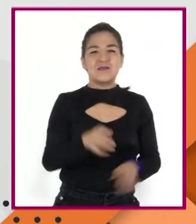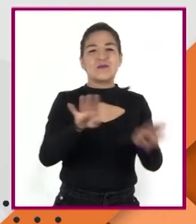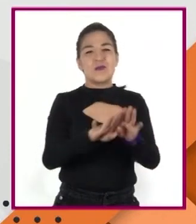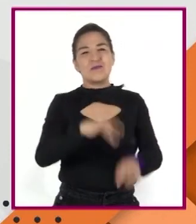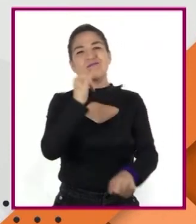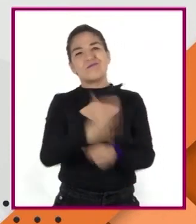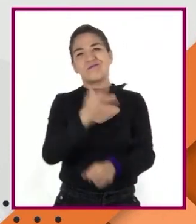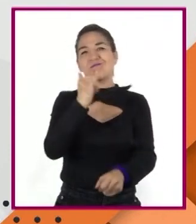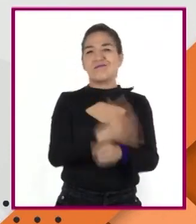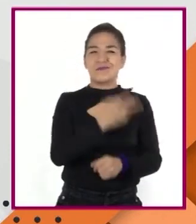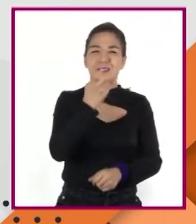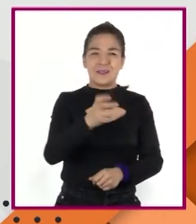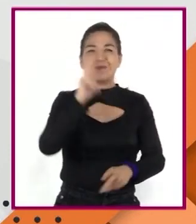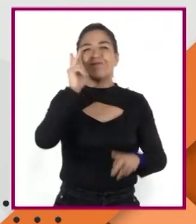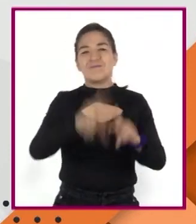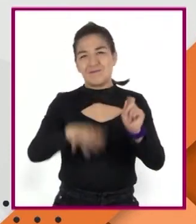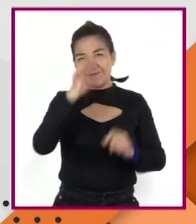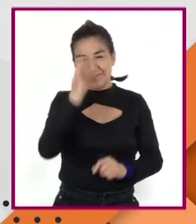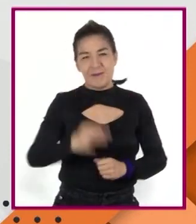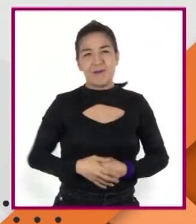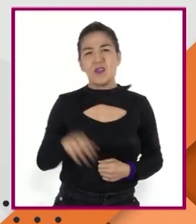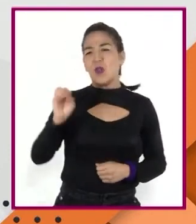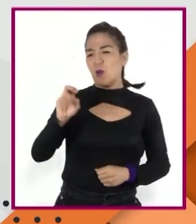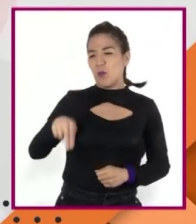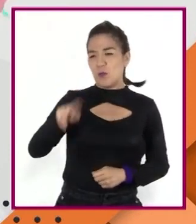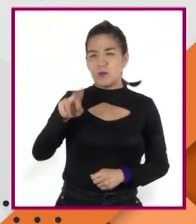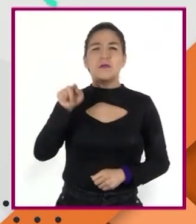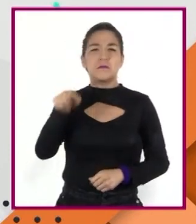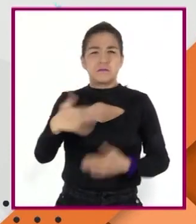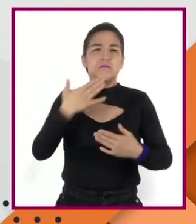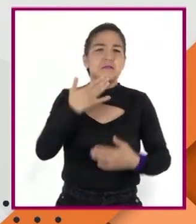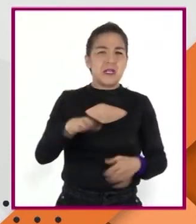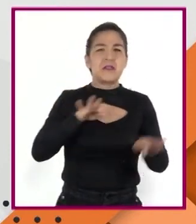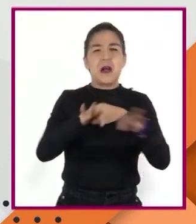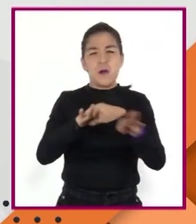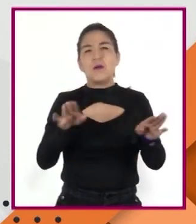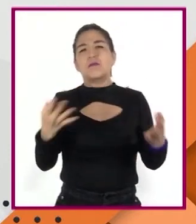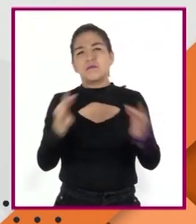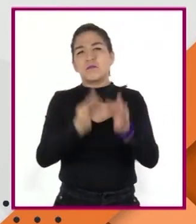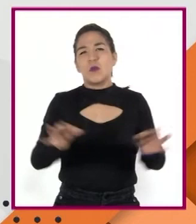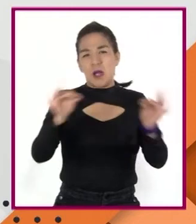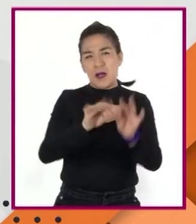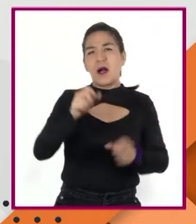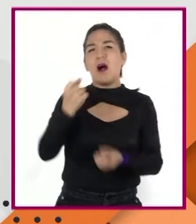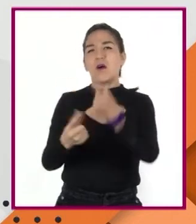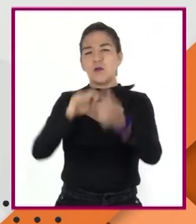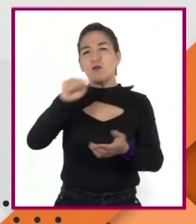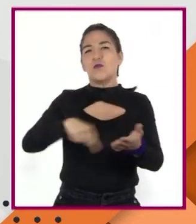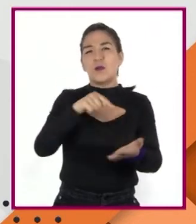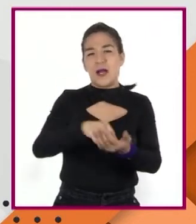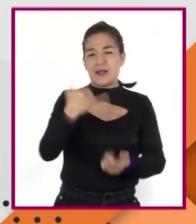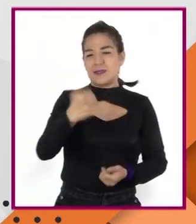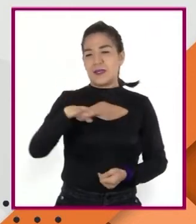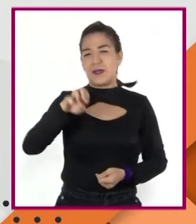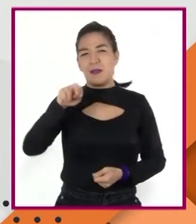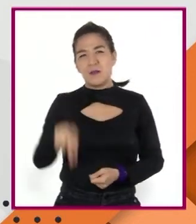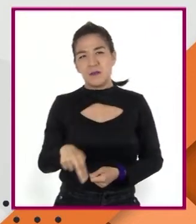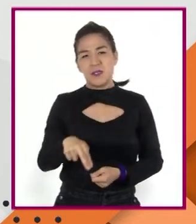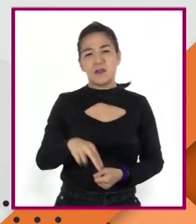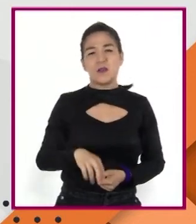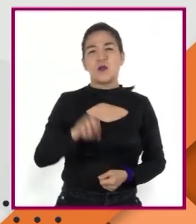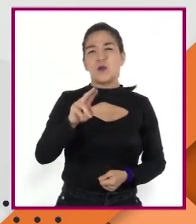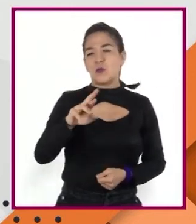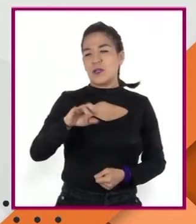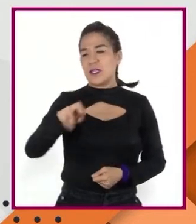No obstante, la labor de la ONU ha sido muy importante en diferentes territorios como Yemen, Burkina